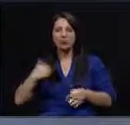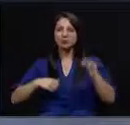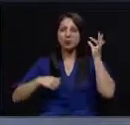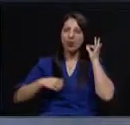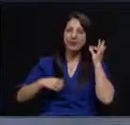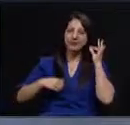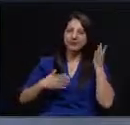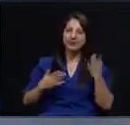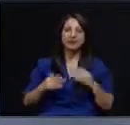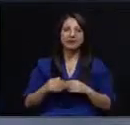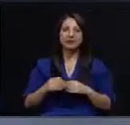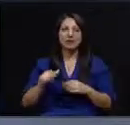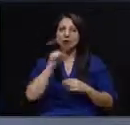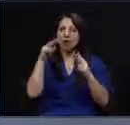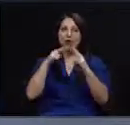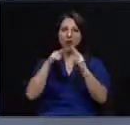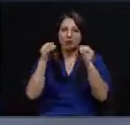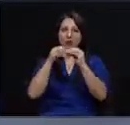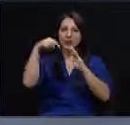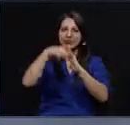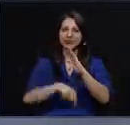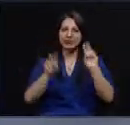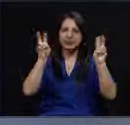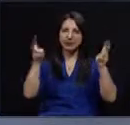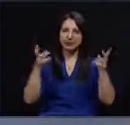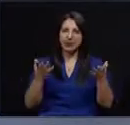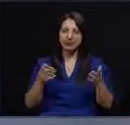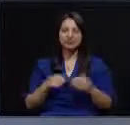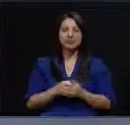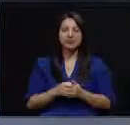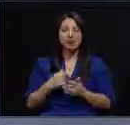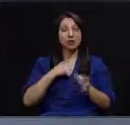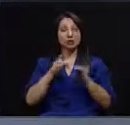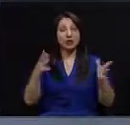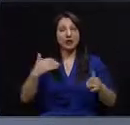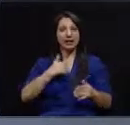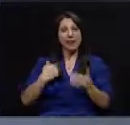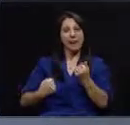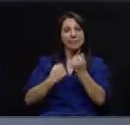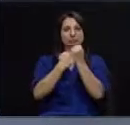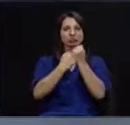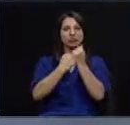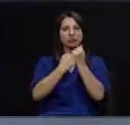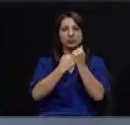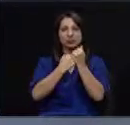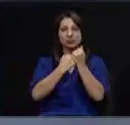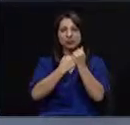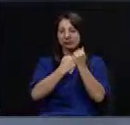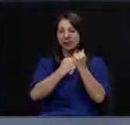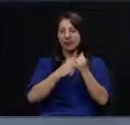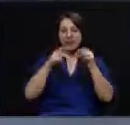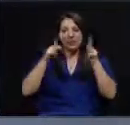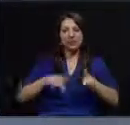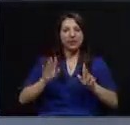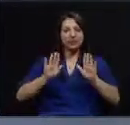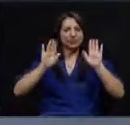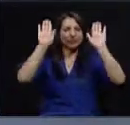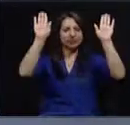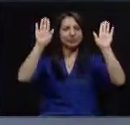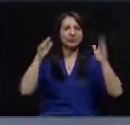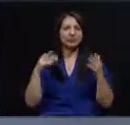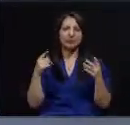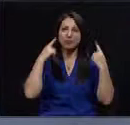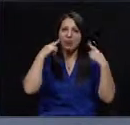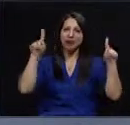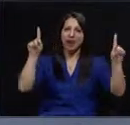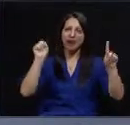hombres y mujeres, no conocían más sobre el tema. Tuve la dicha de contar con el apoyo de gentes extraordinarias para lograr